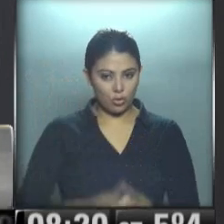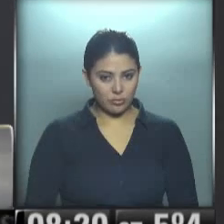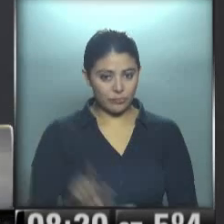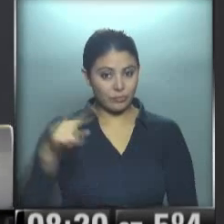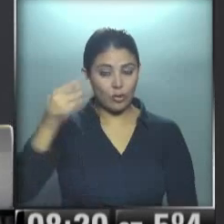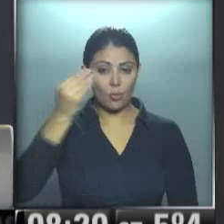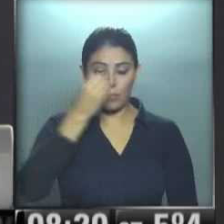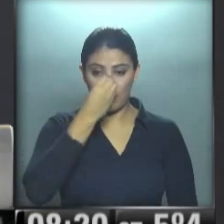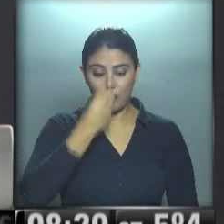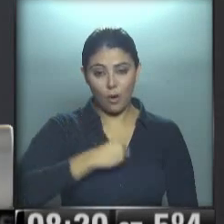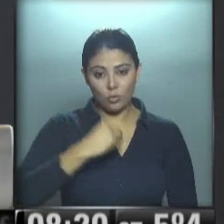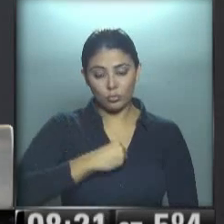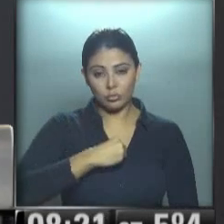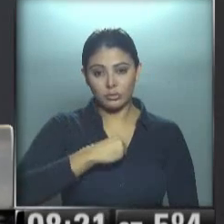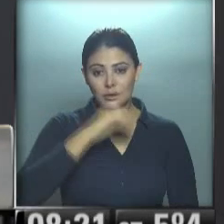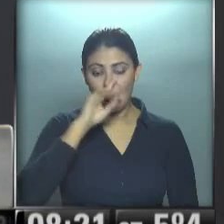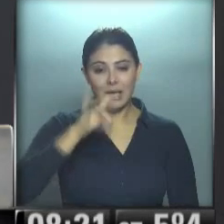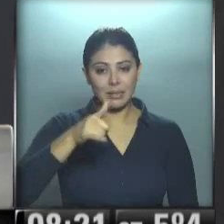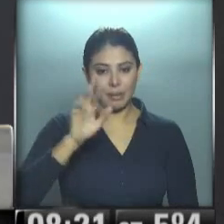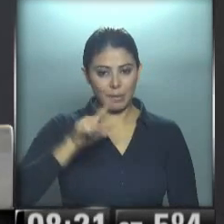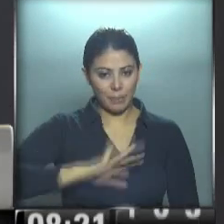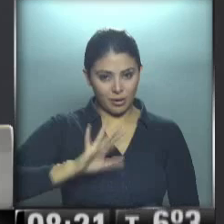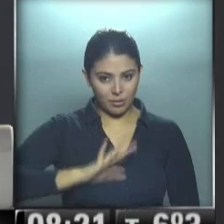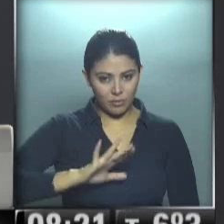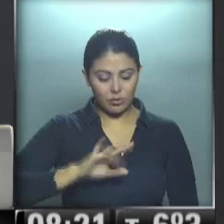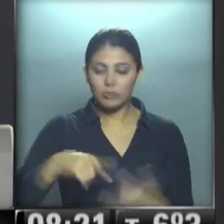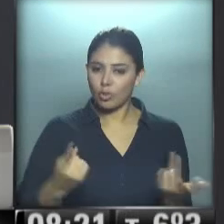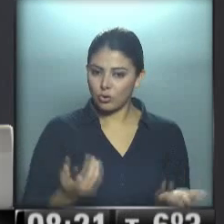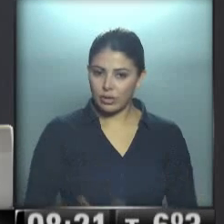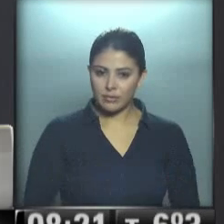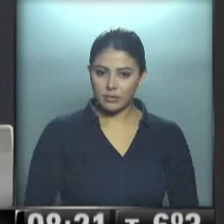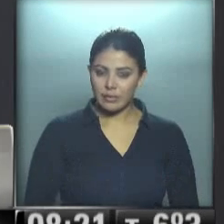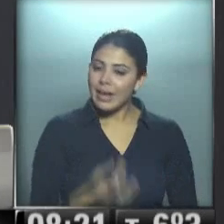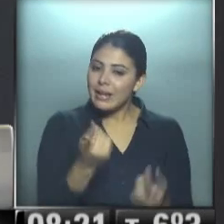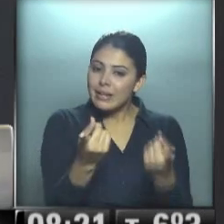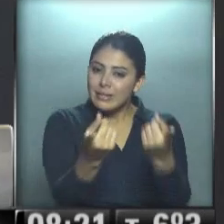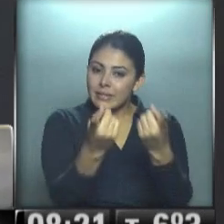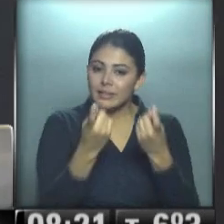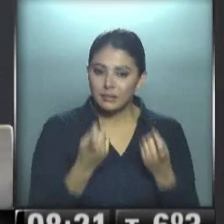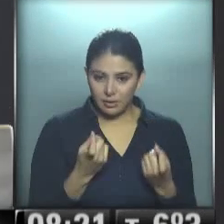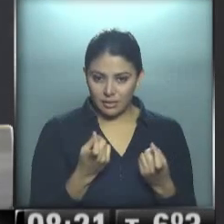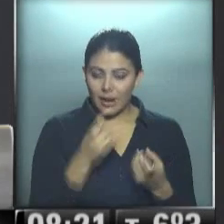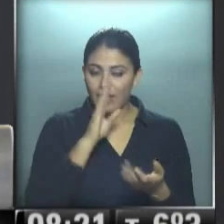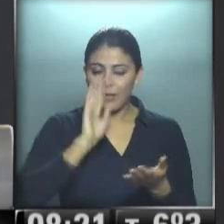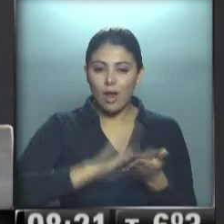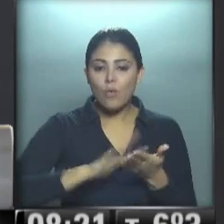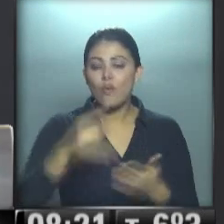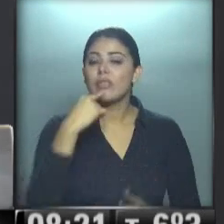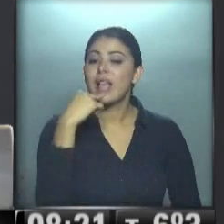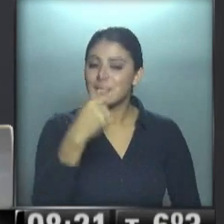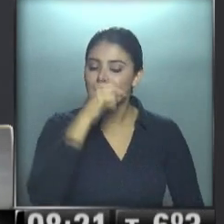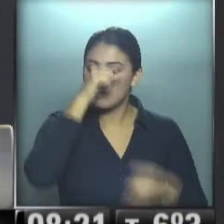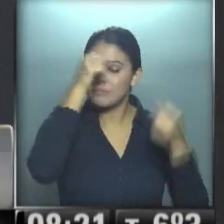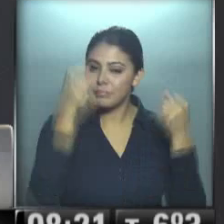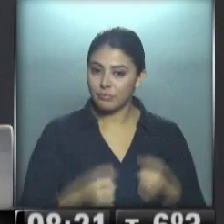voluntariamente que voluntariamente de vídeo entonces lo que es necesario remarcar de un modo